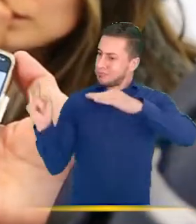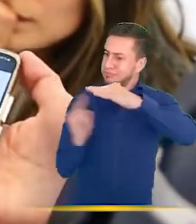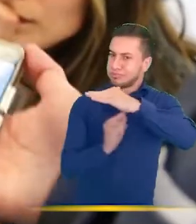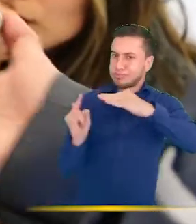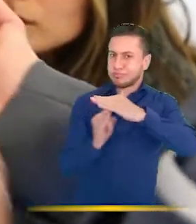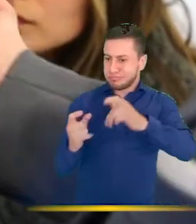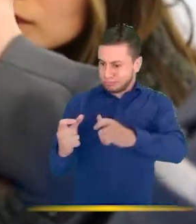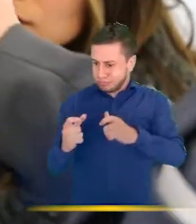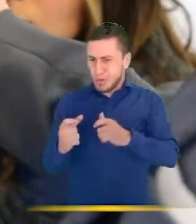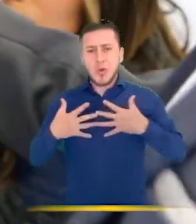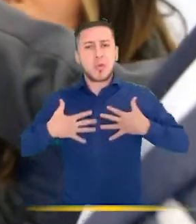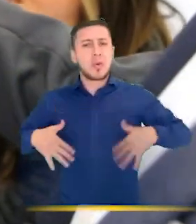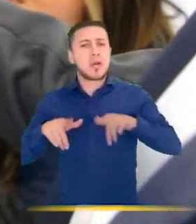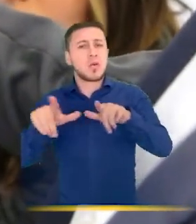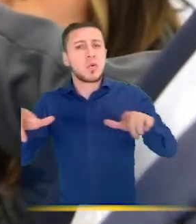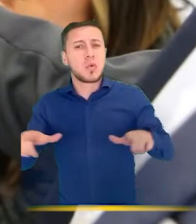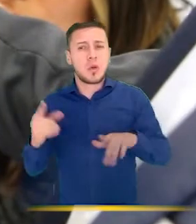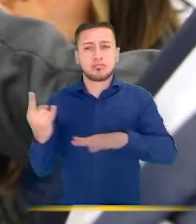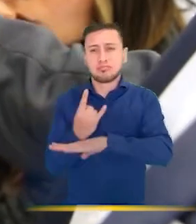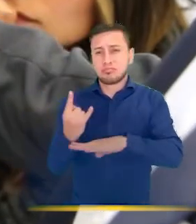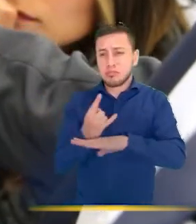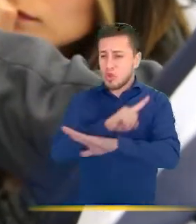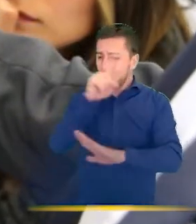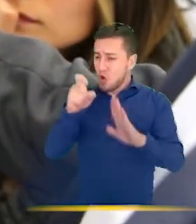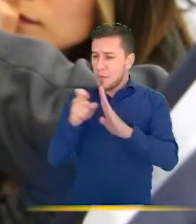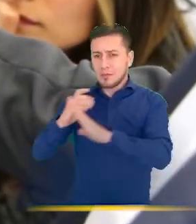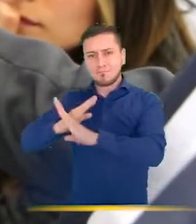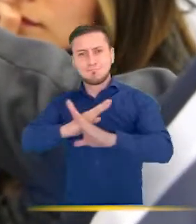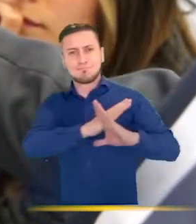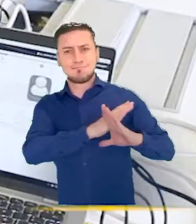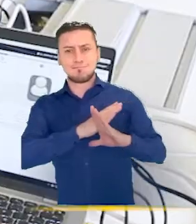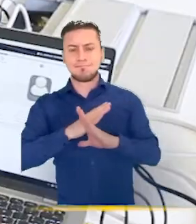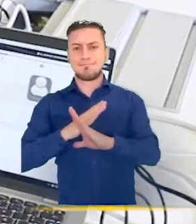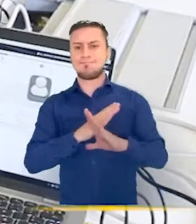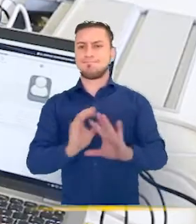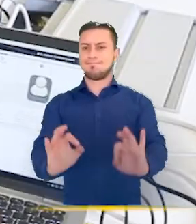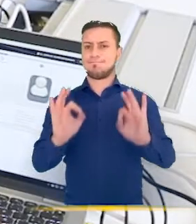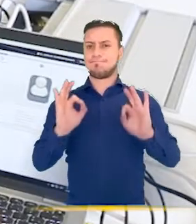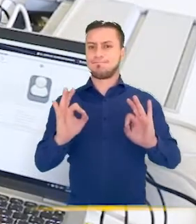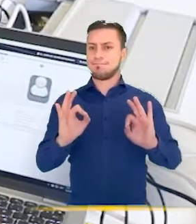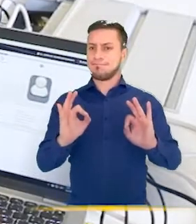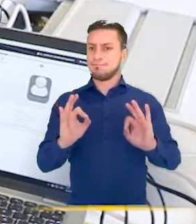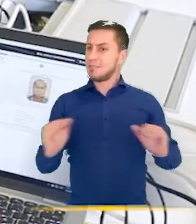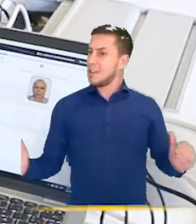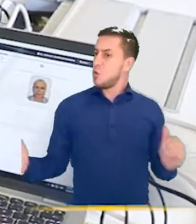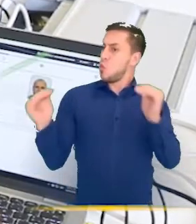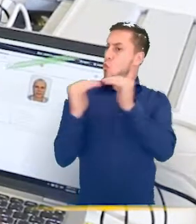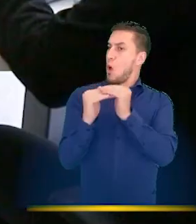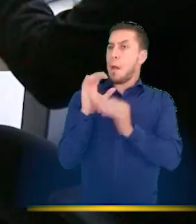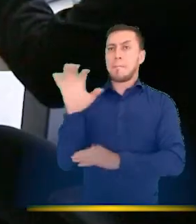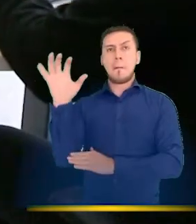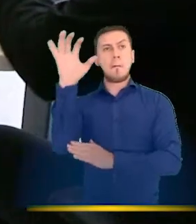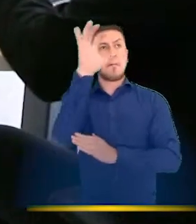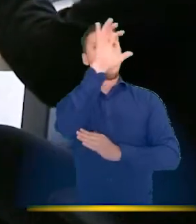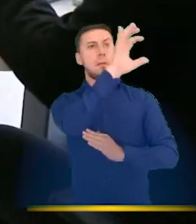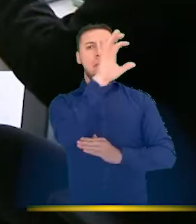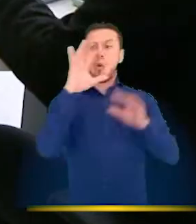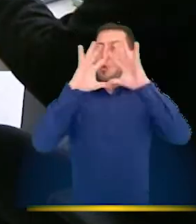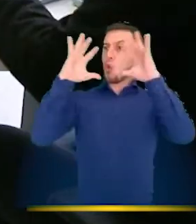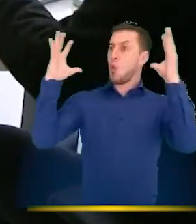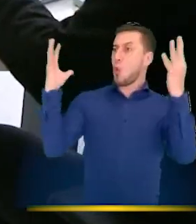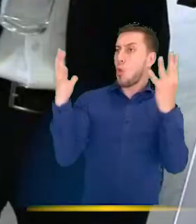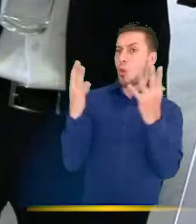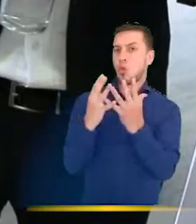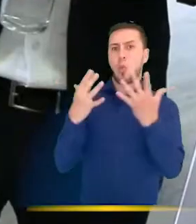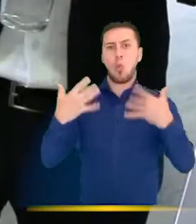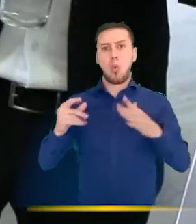poder ser escaneada en cualquier lugar, con toda la seguridad. Y nos ponemos ya a la altura de los grandes países